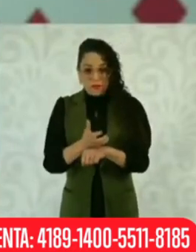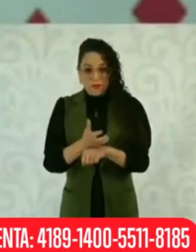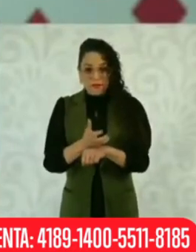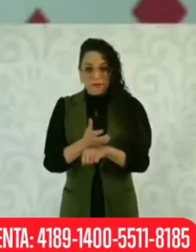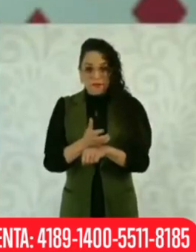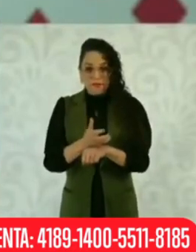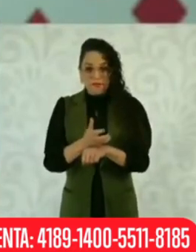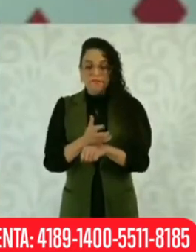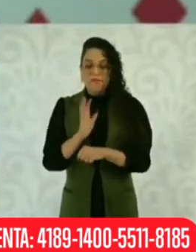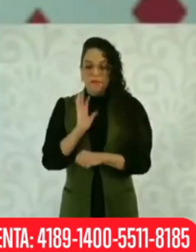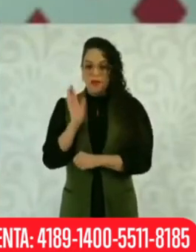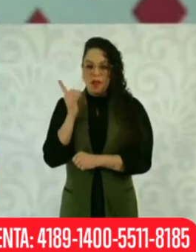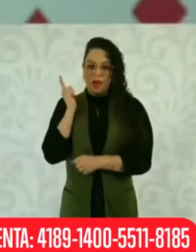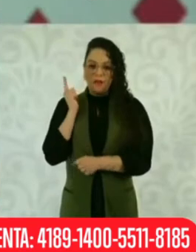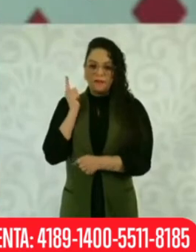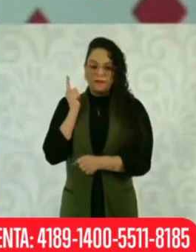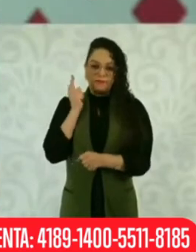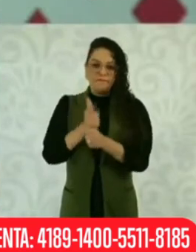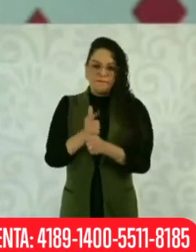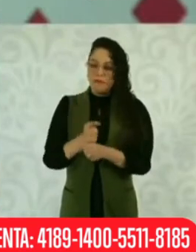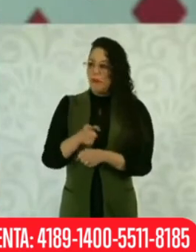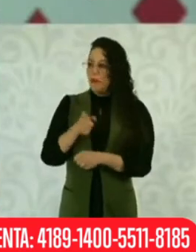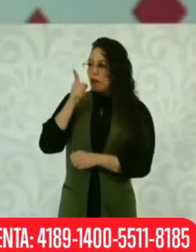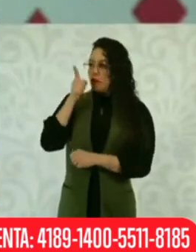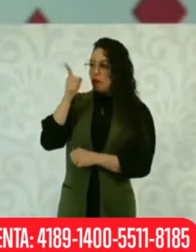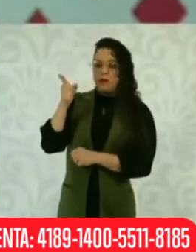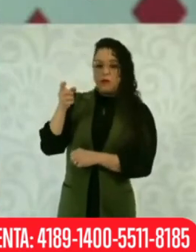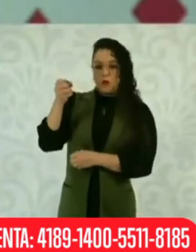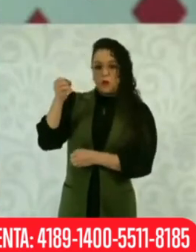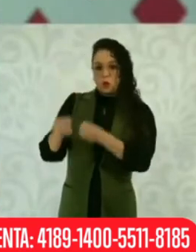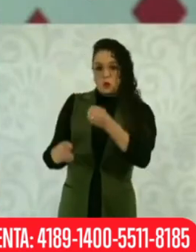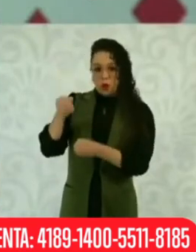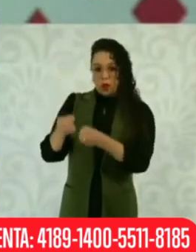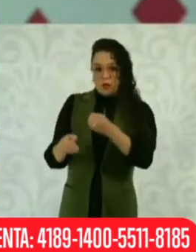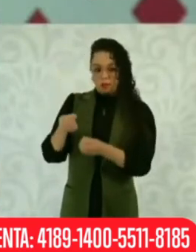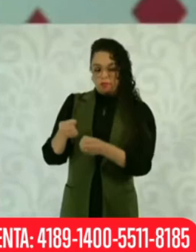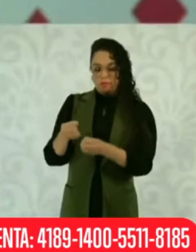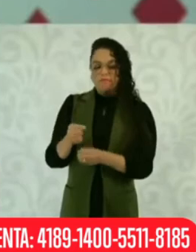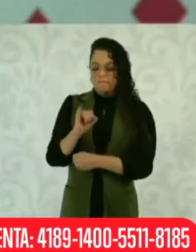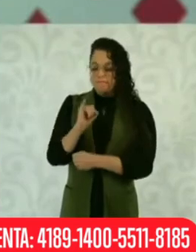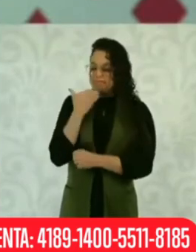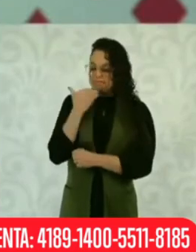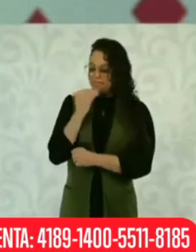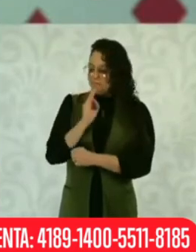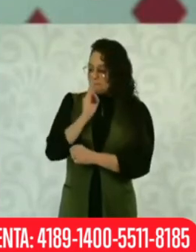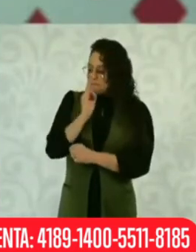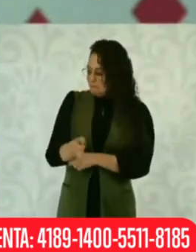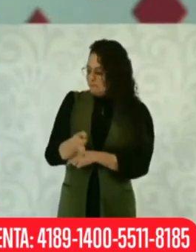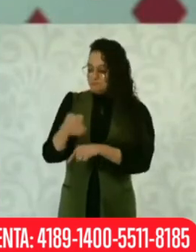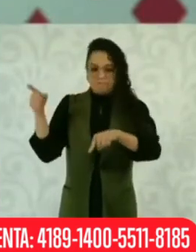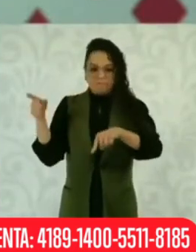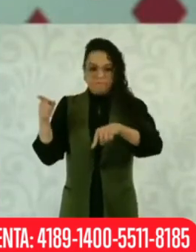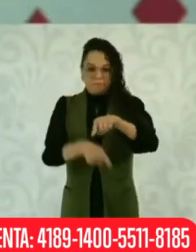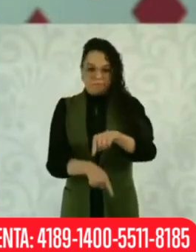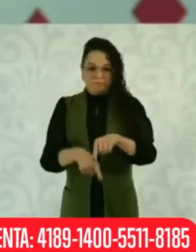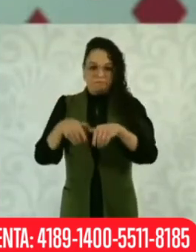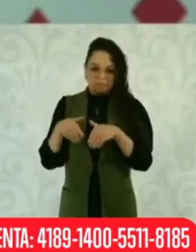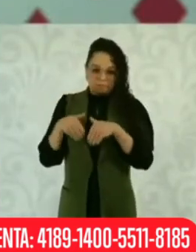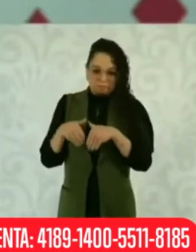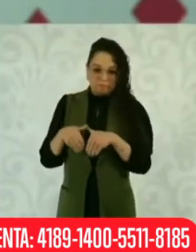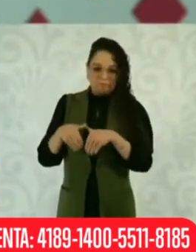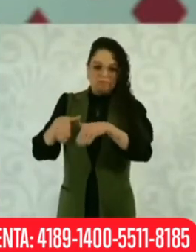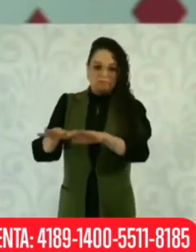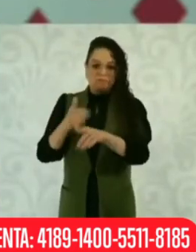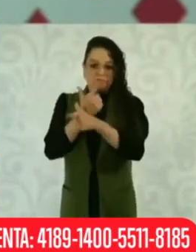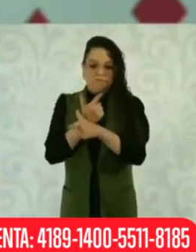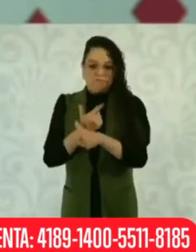acción. El juez federal aceptó ese desistimiento y eso permitió